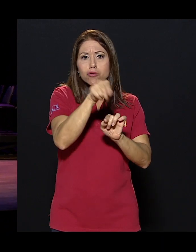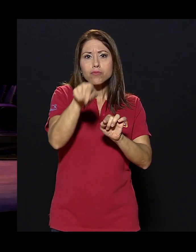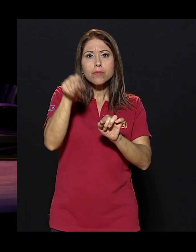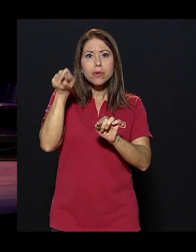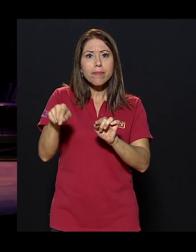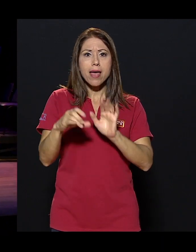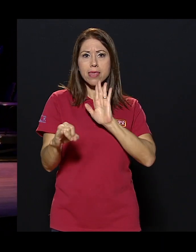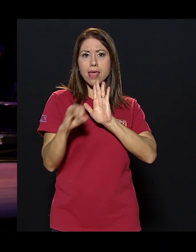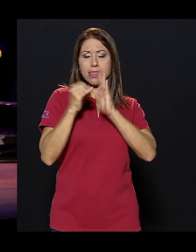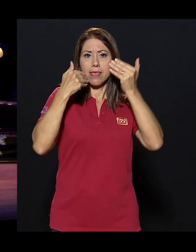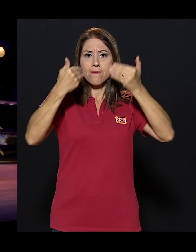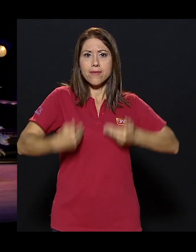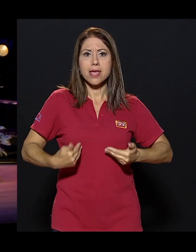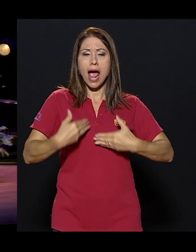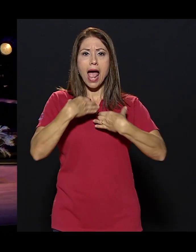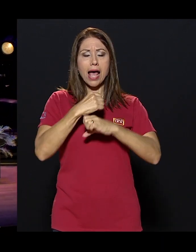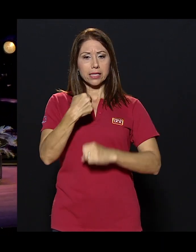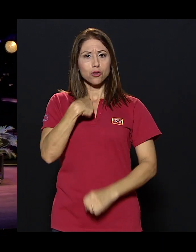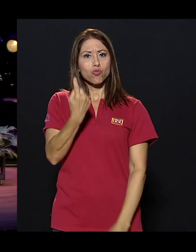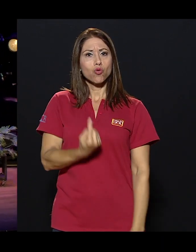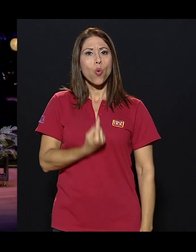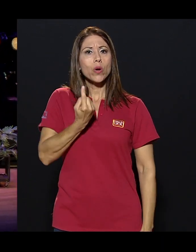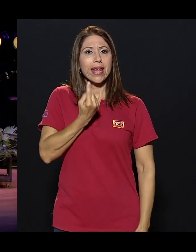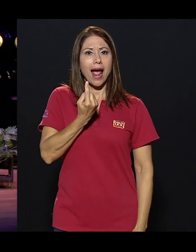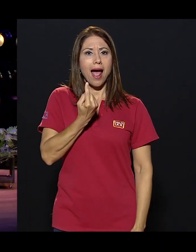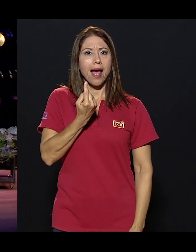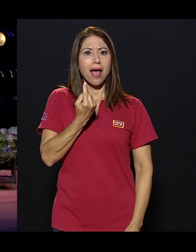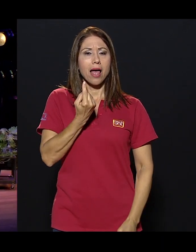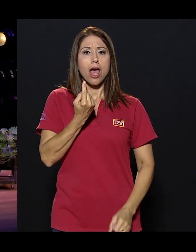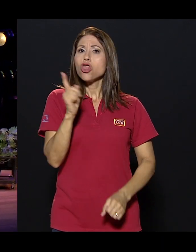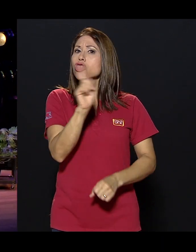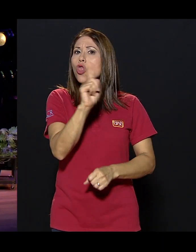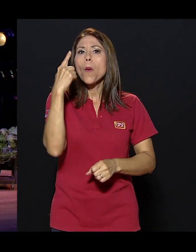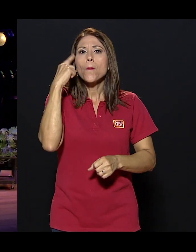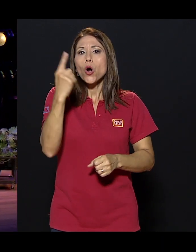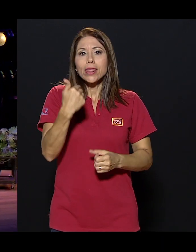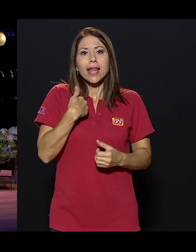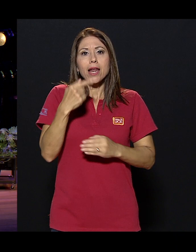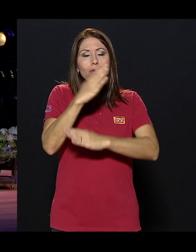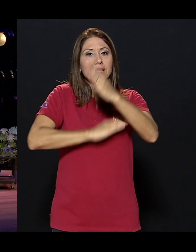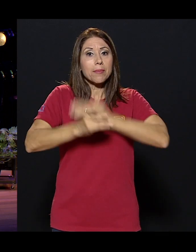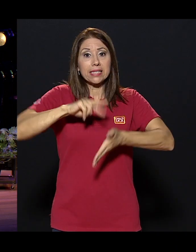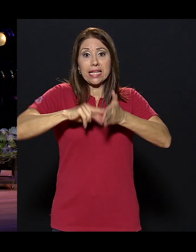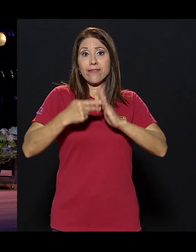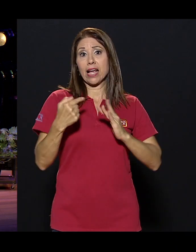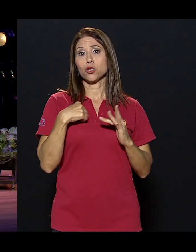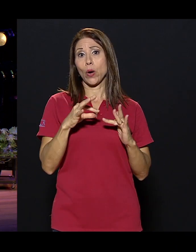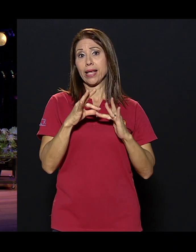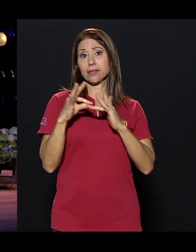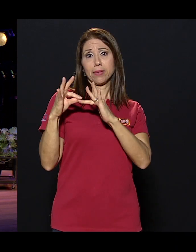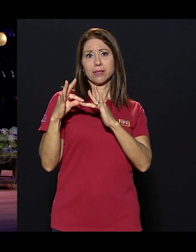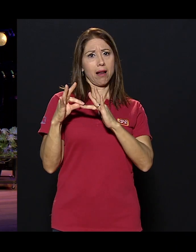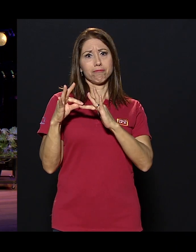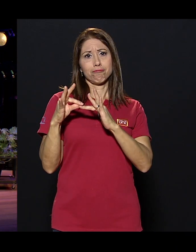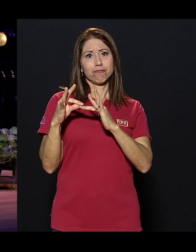son lo que me identifica y lo que me hace única. No por tener una discapacidad voy a ser